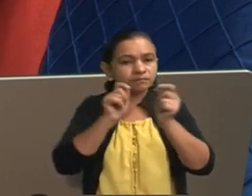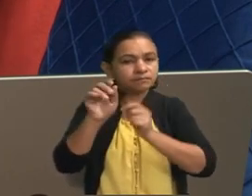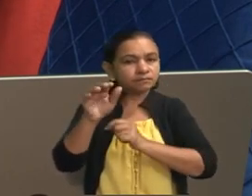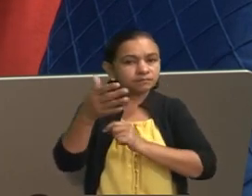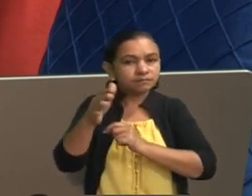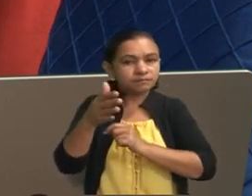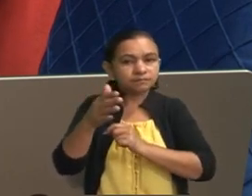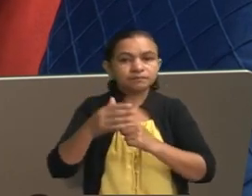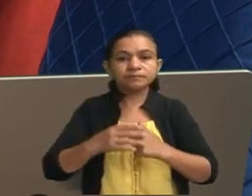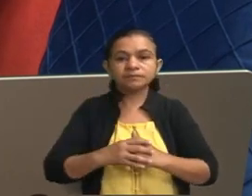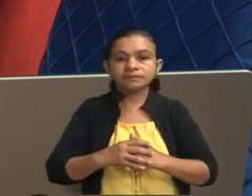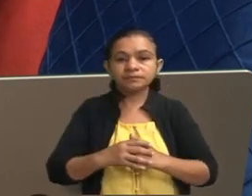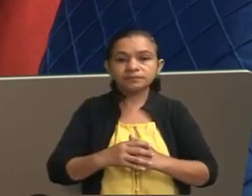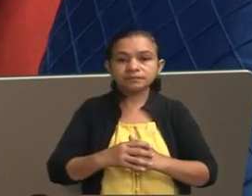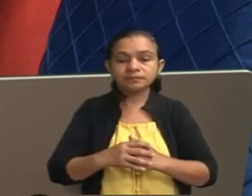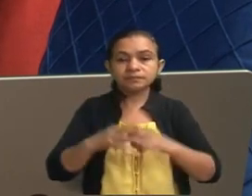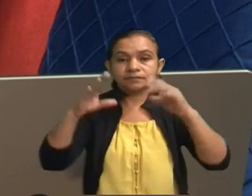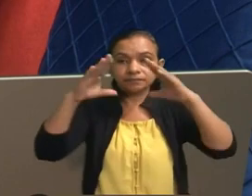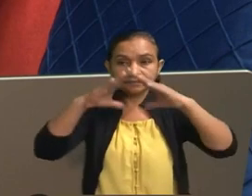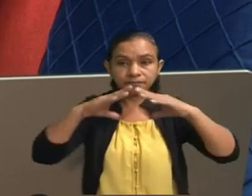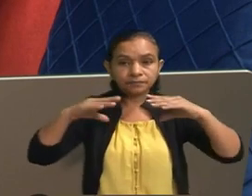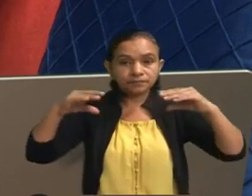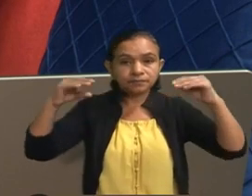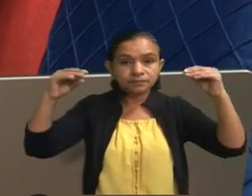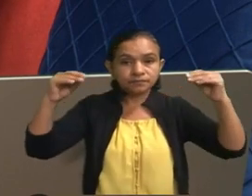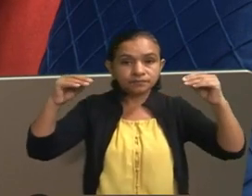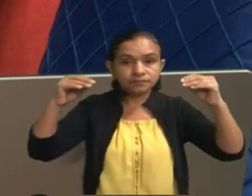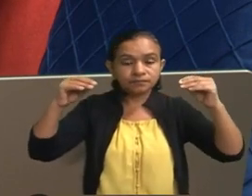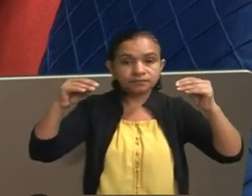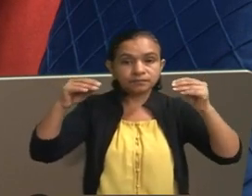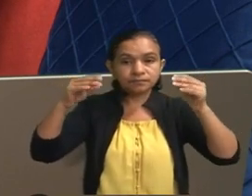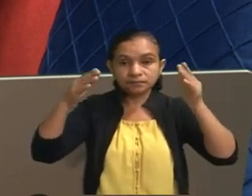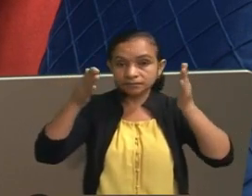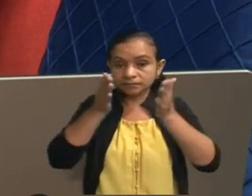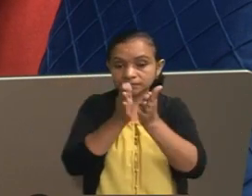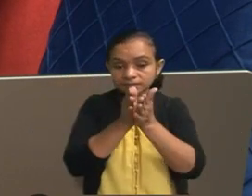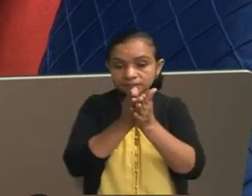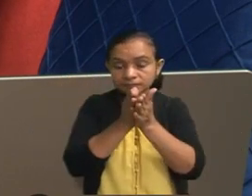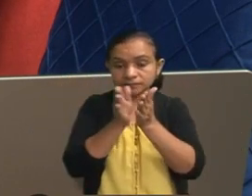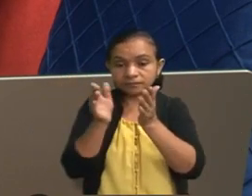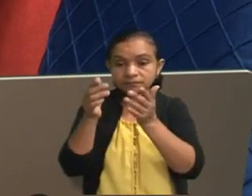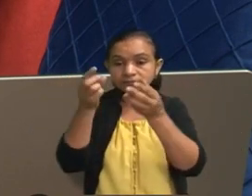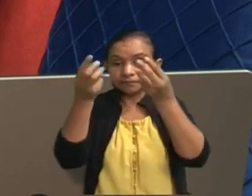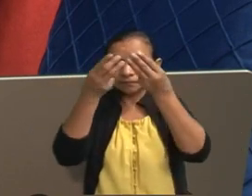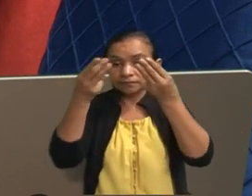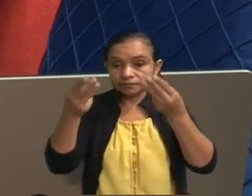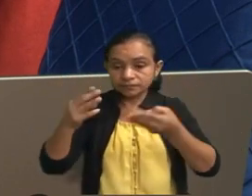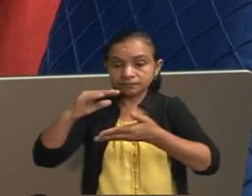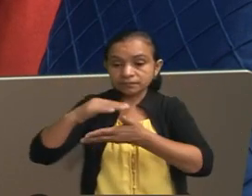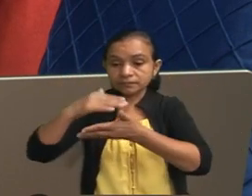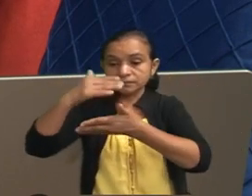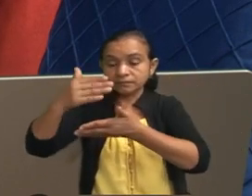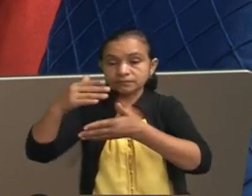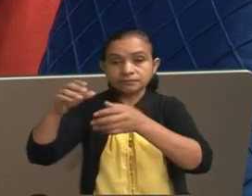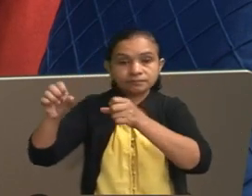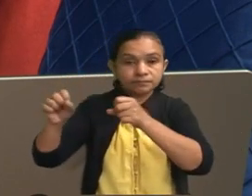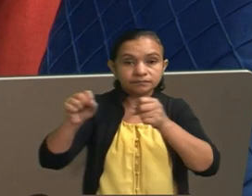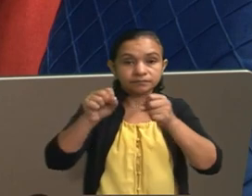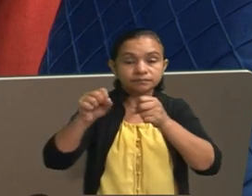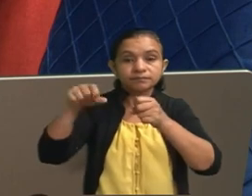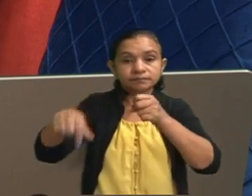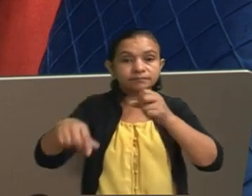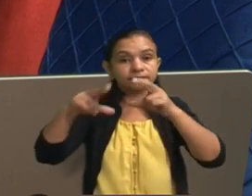La parte del Japón se divide en donación de equipos, estaciones sísmicas para